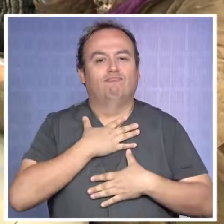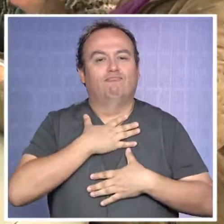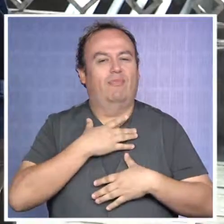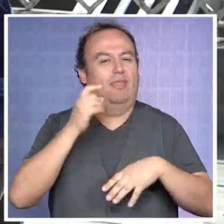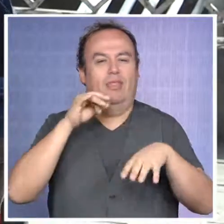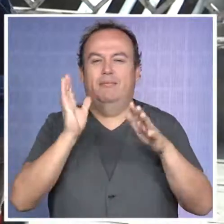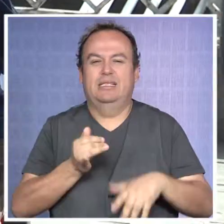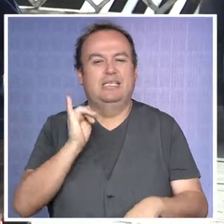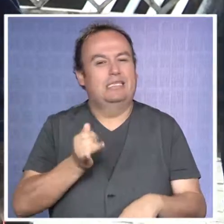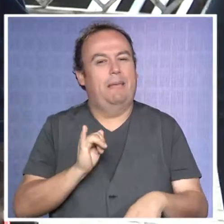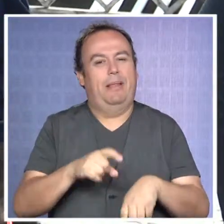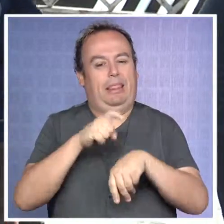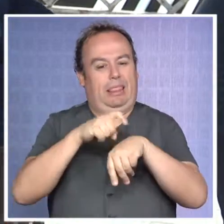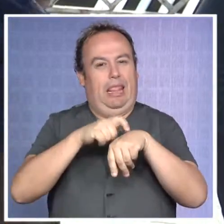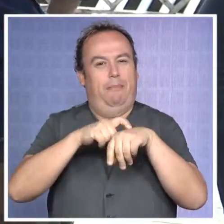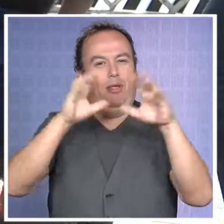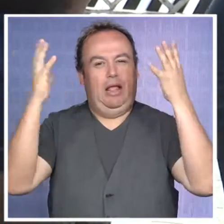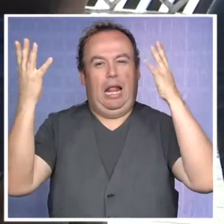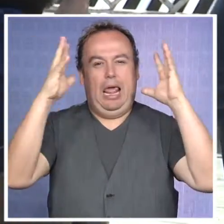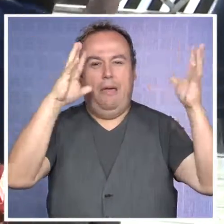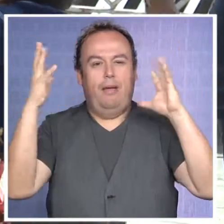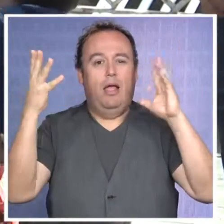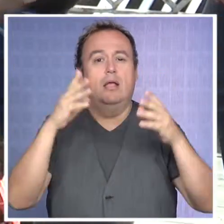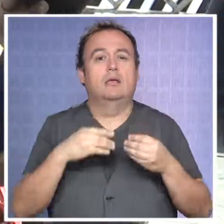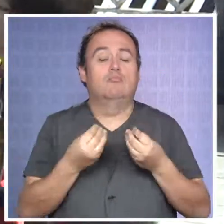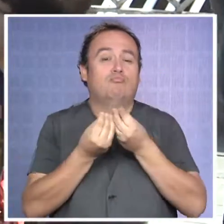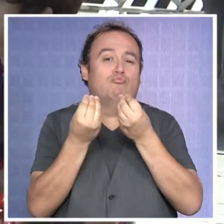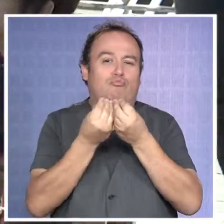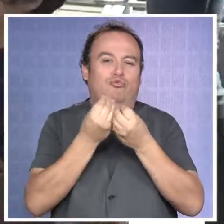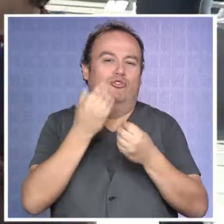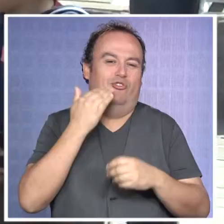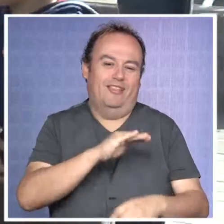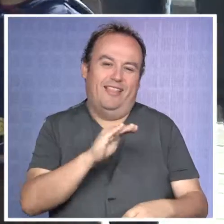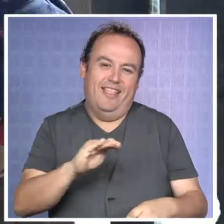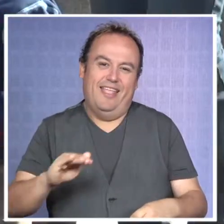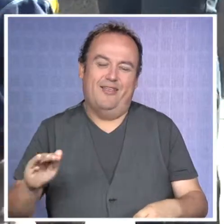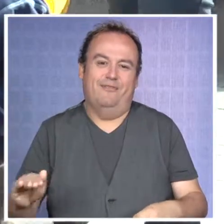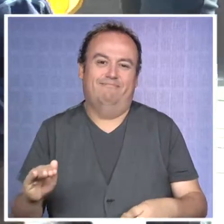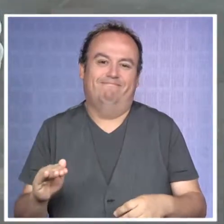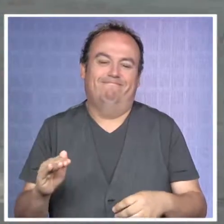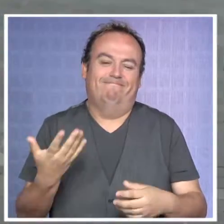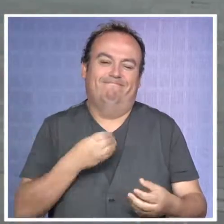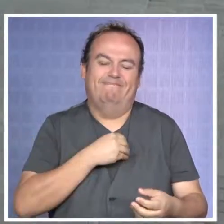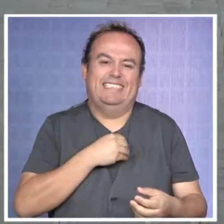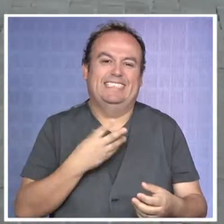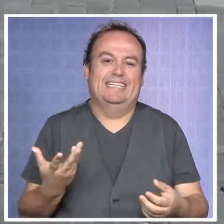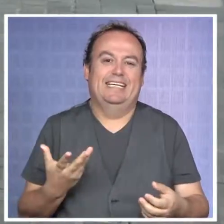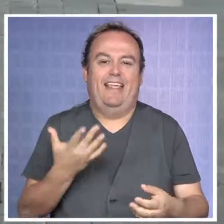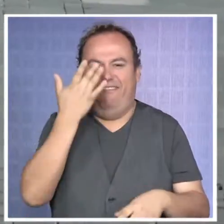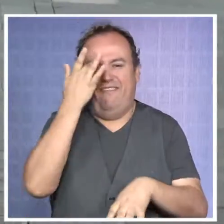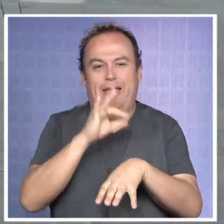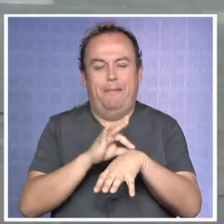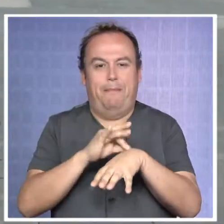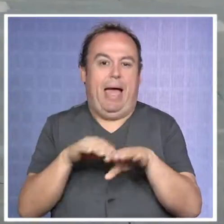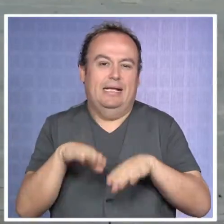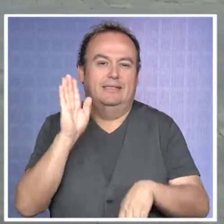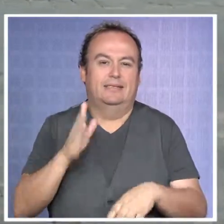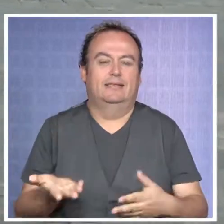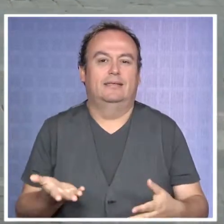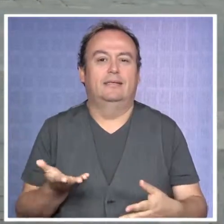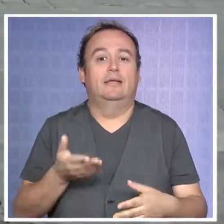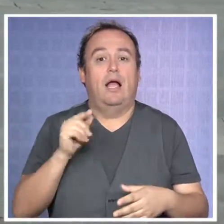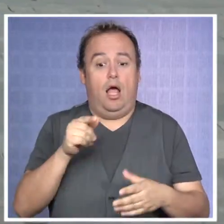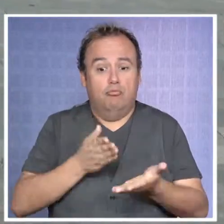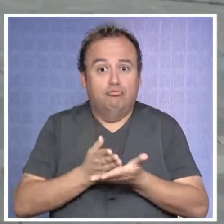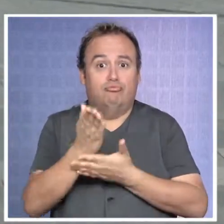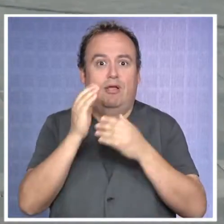época del año y que lamentablemente afectan en mayor medida a los más pequeños del hogar. Bueno, ya empezando